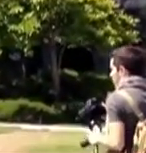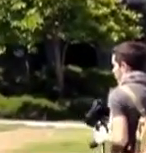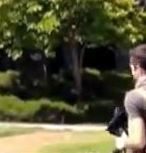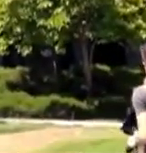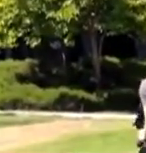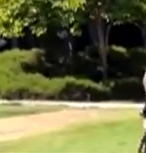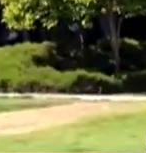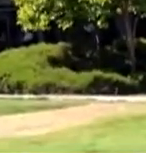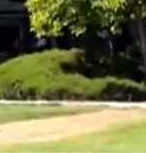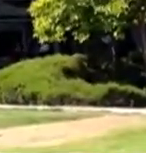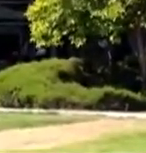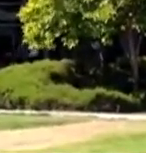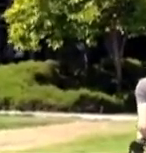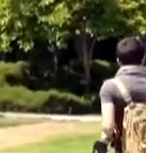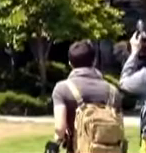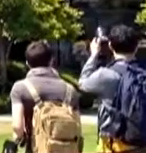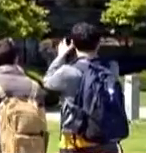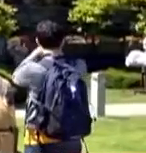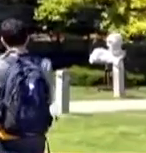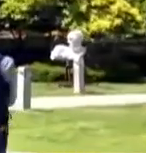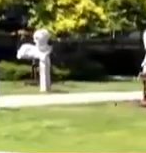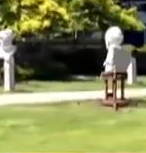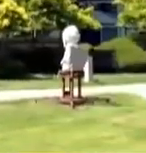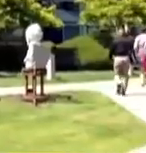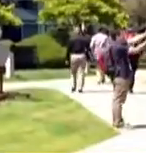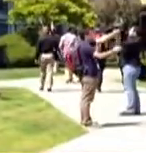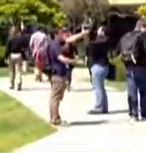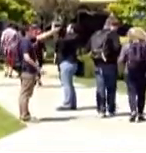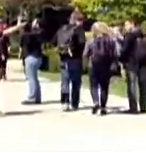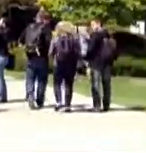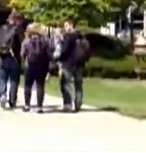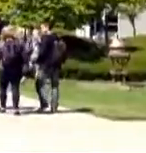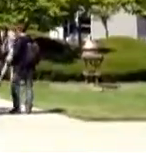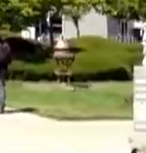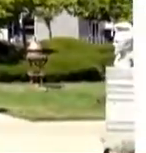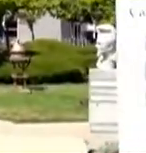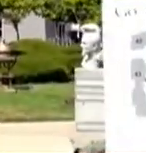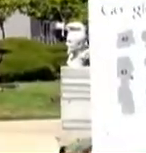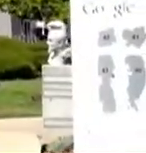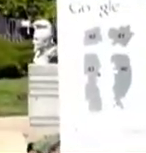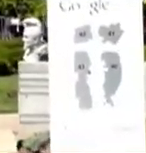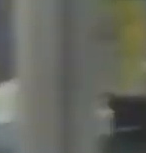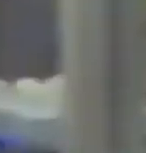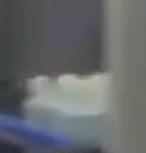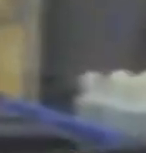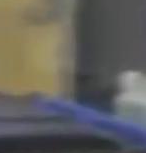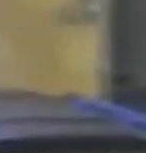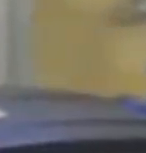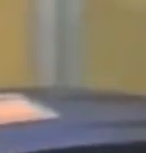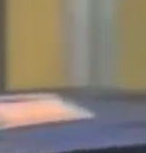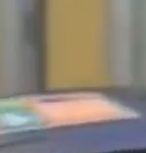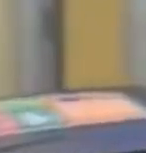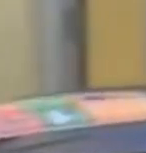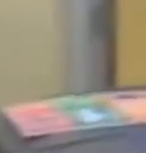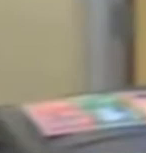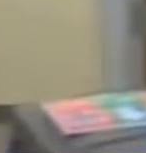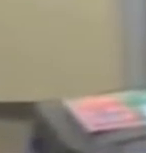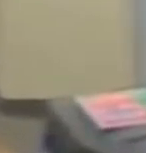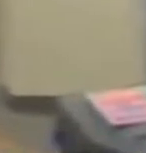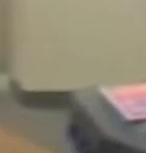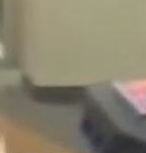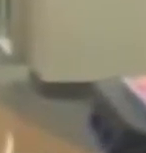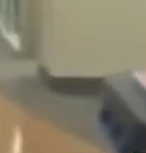el mismísimo Sundar Pichai, el CEO de Google, decidió despedir al ingeniero, ya que sus palabras pues